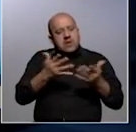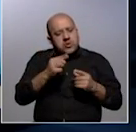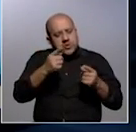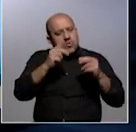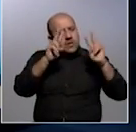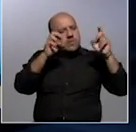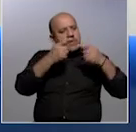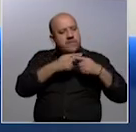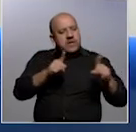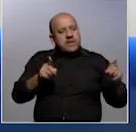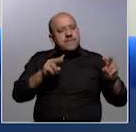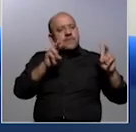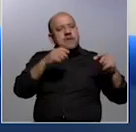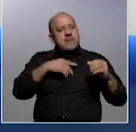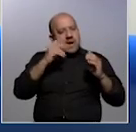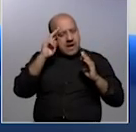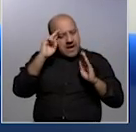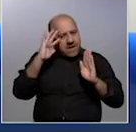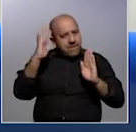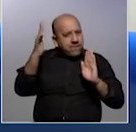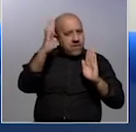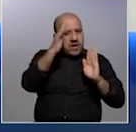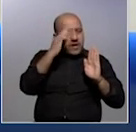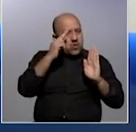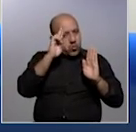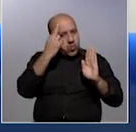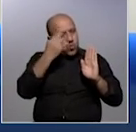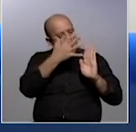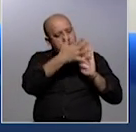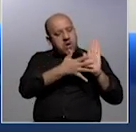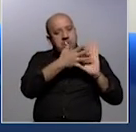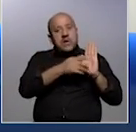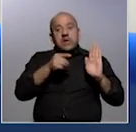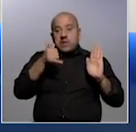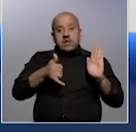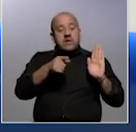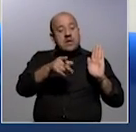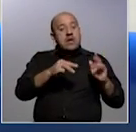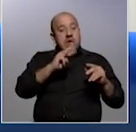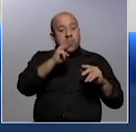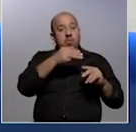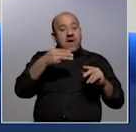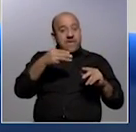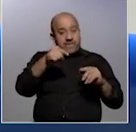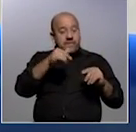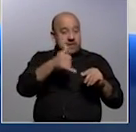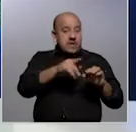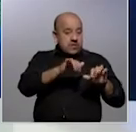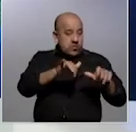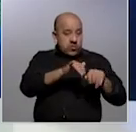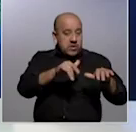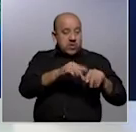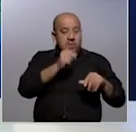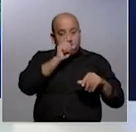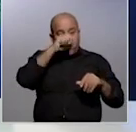tema que tiene que ver con el interior del país no en la institución nacional de derechos humanos si bien tiene un sitio web está ubicado en el centro o en una zona central de